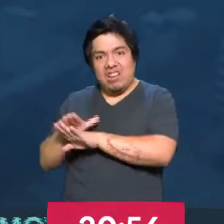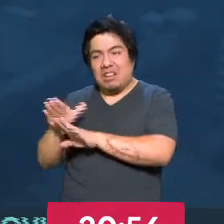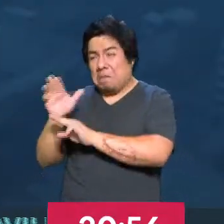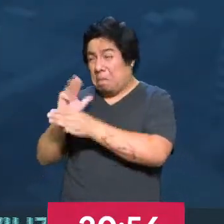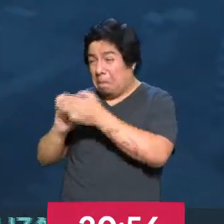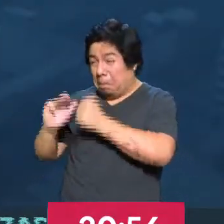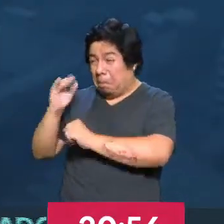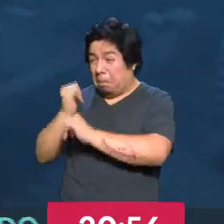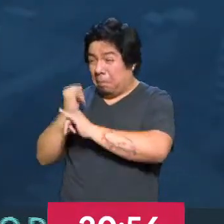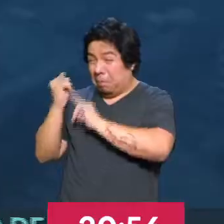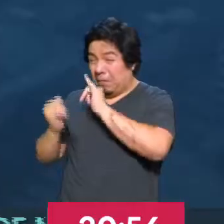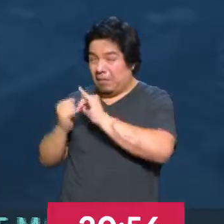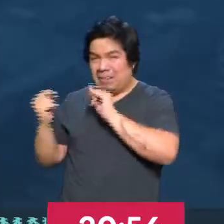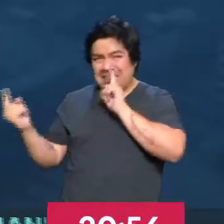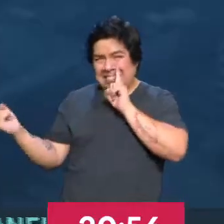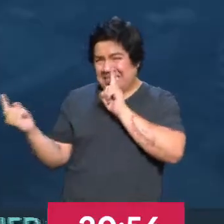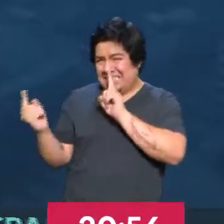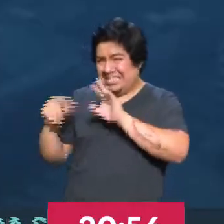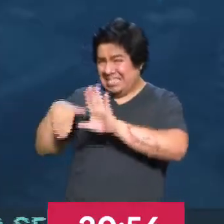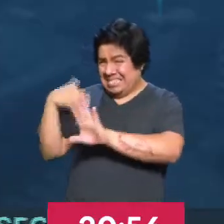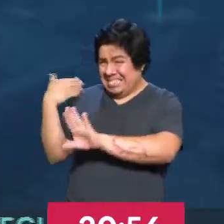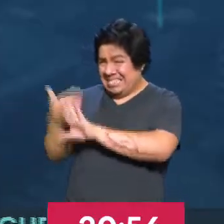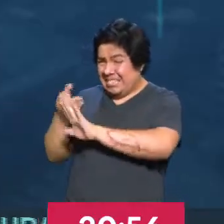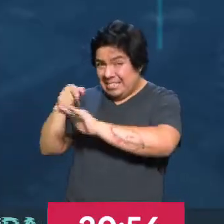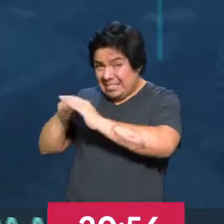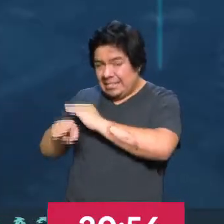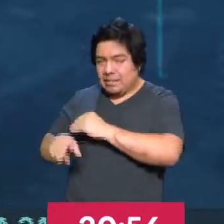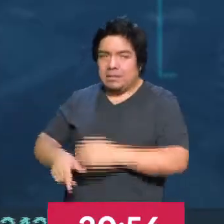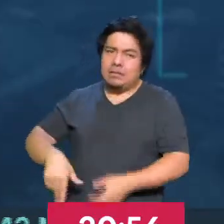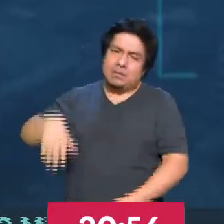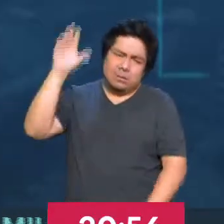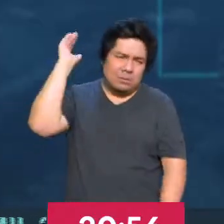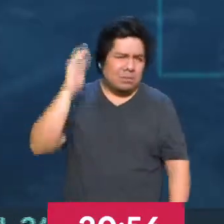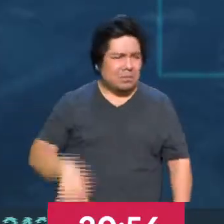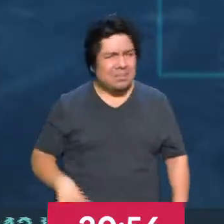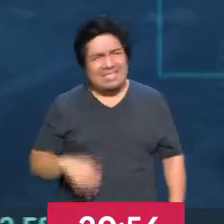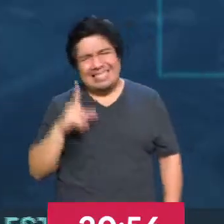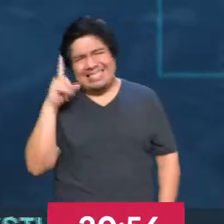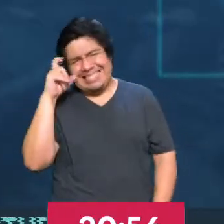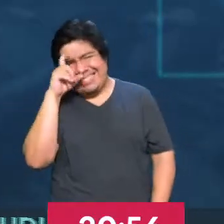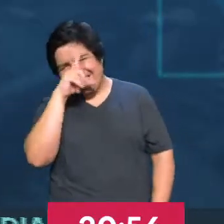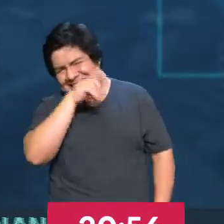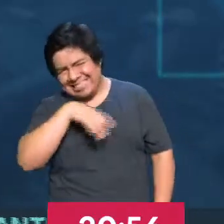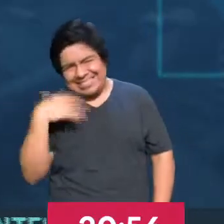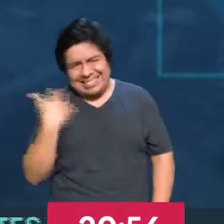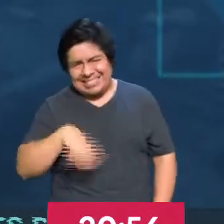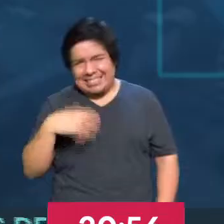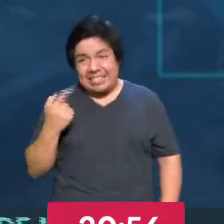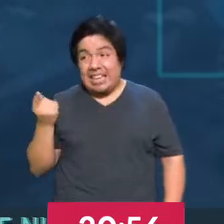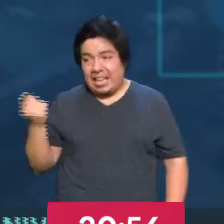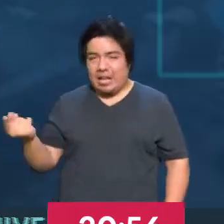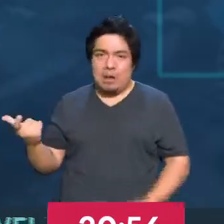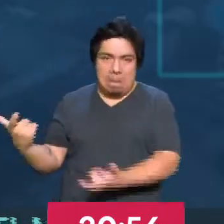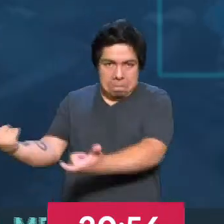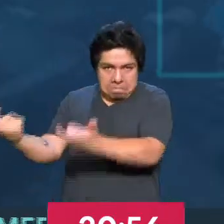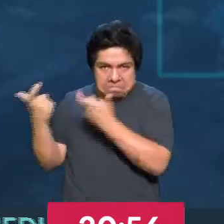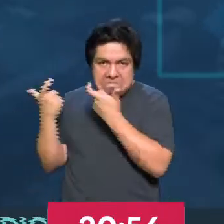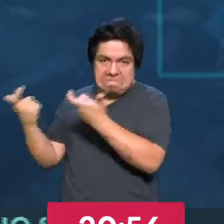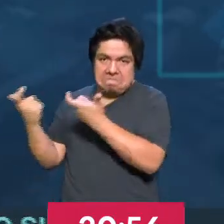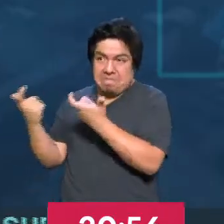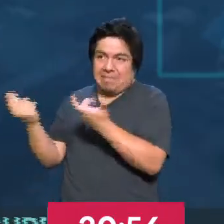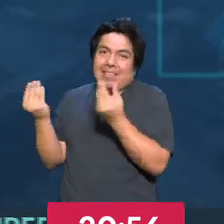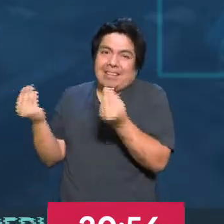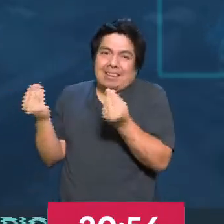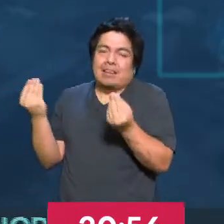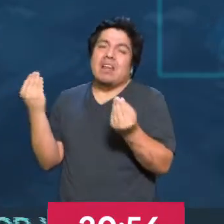mundo, internacional, pues es tremendo. O sea, como dices, ellos tienen recursos ilimitados para